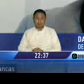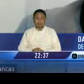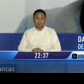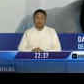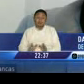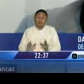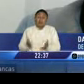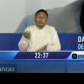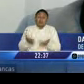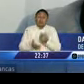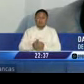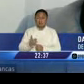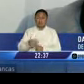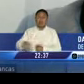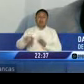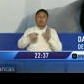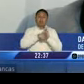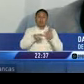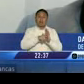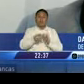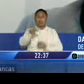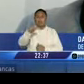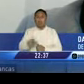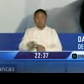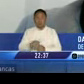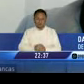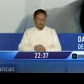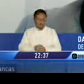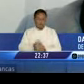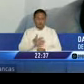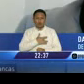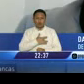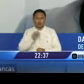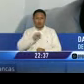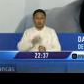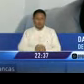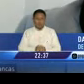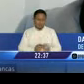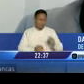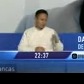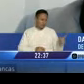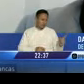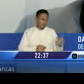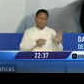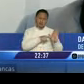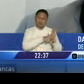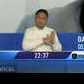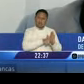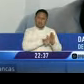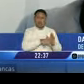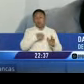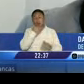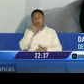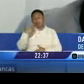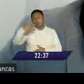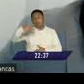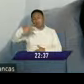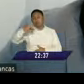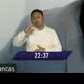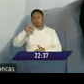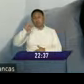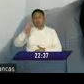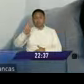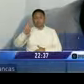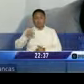el caso de ser negativa y la persona presente síntomas, debería hacerse una prueba PCR o una prueba en el laboratorio.